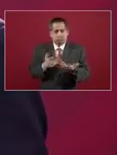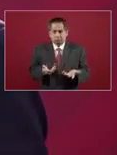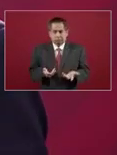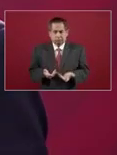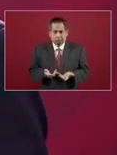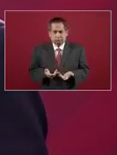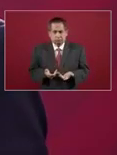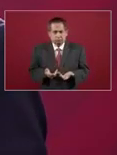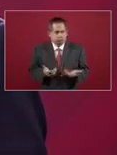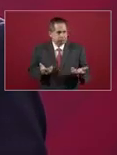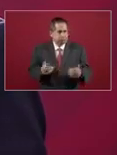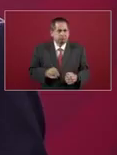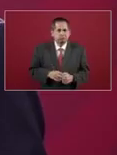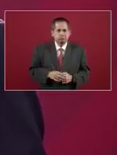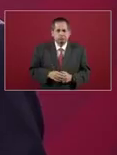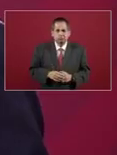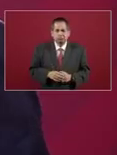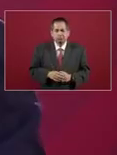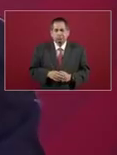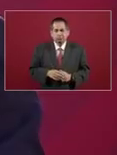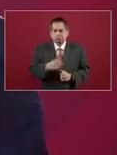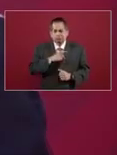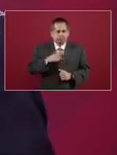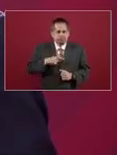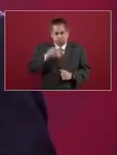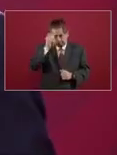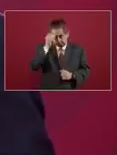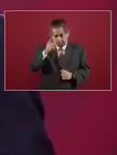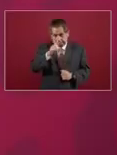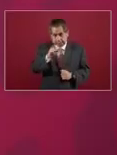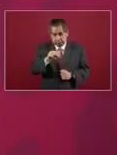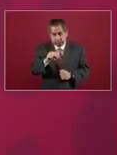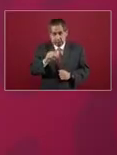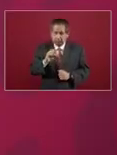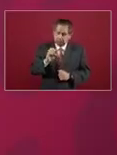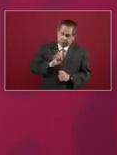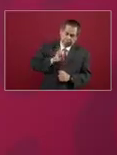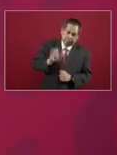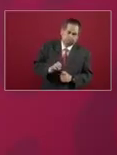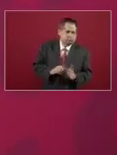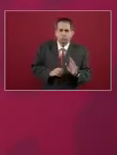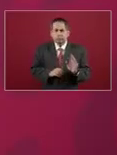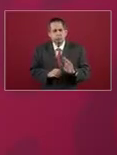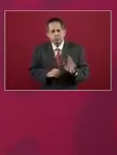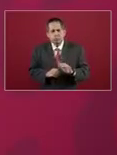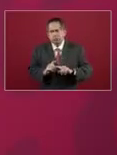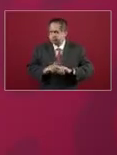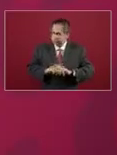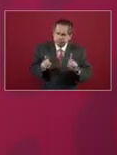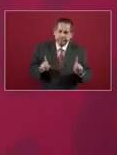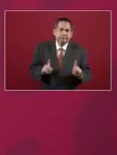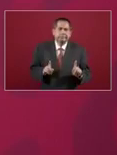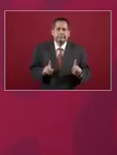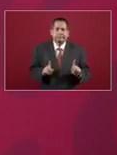No debemos de olvidarnos, no odiar, que es distinto,